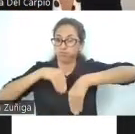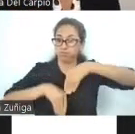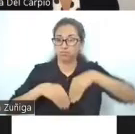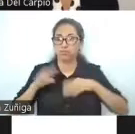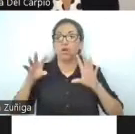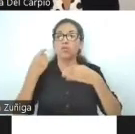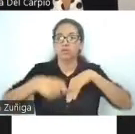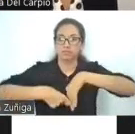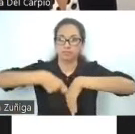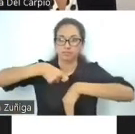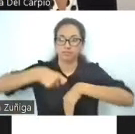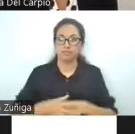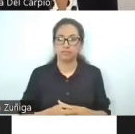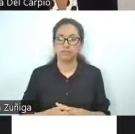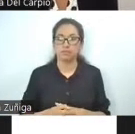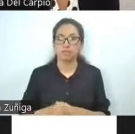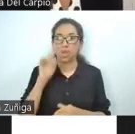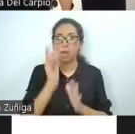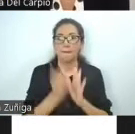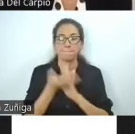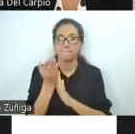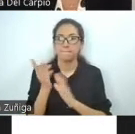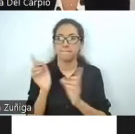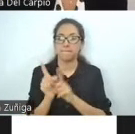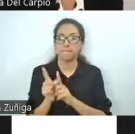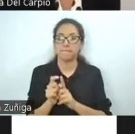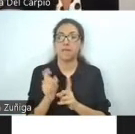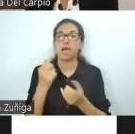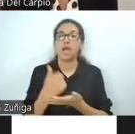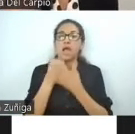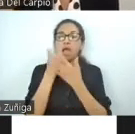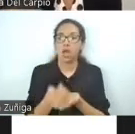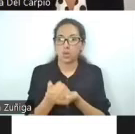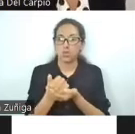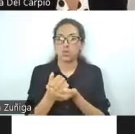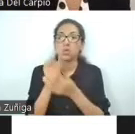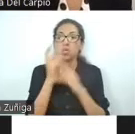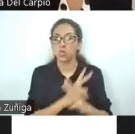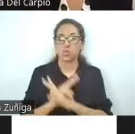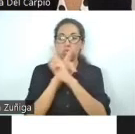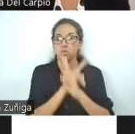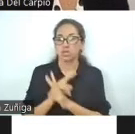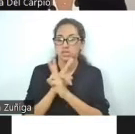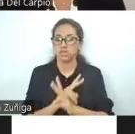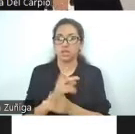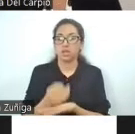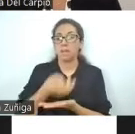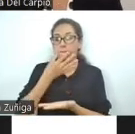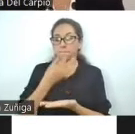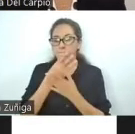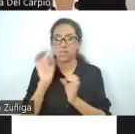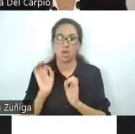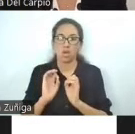depilación. Y un hábito sumamente importante es la automedicación o el cuidado médico que tengas con las infecciones y las